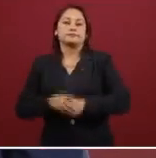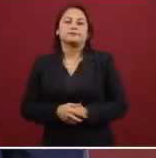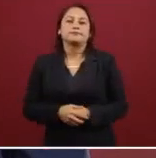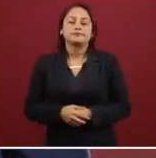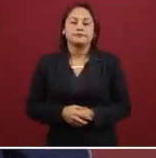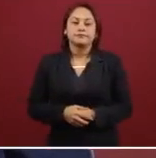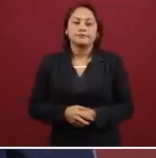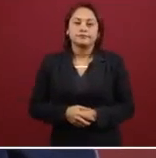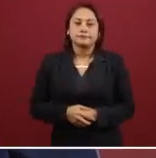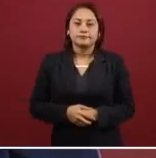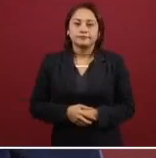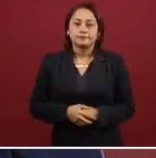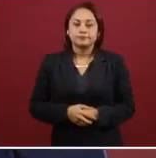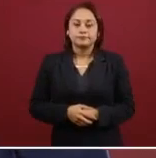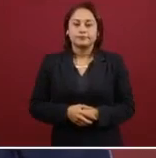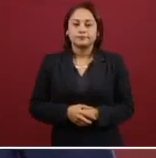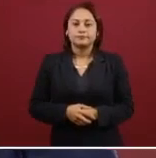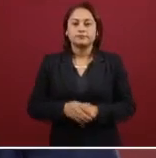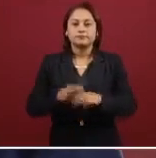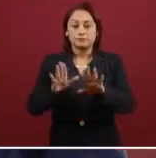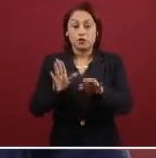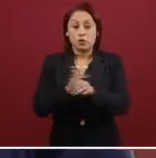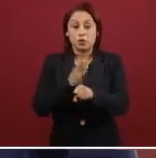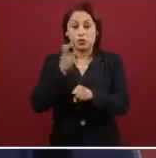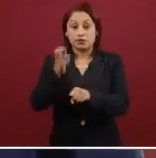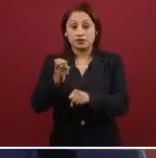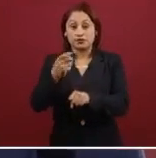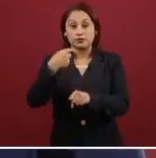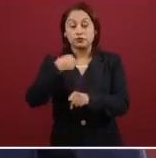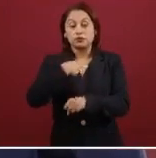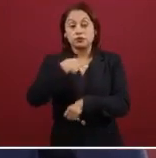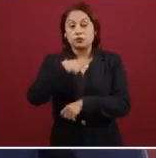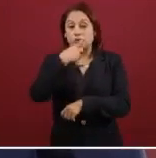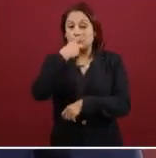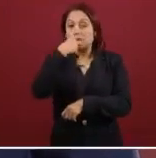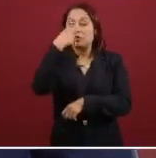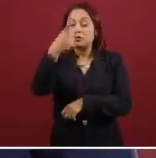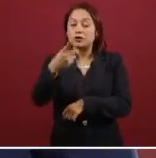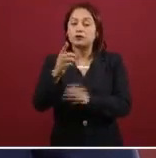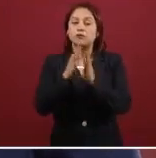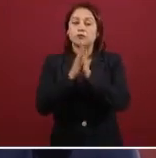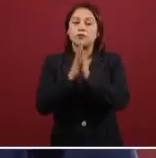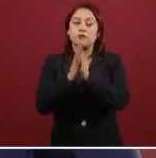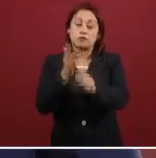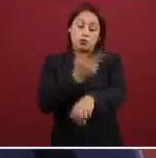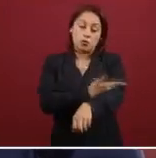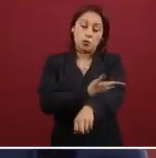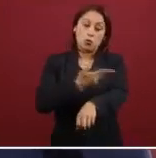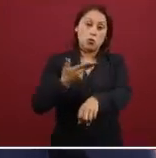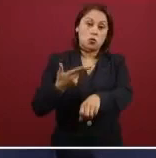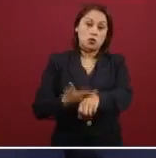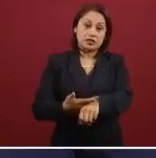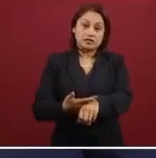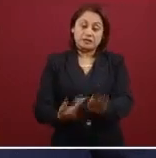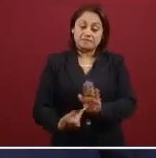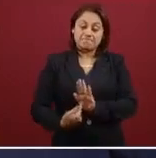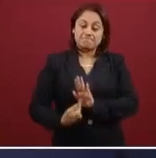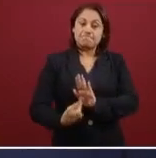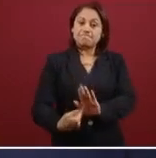Entonces, en honor a la honestidad, a la congruencia, si no están de acuerdo